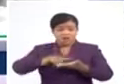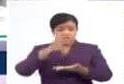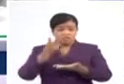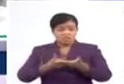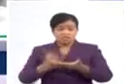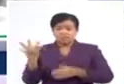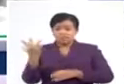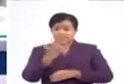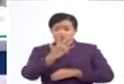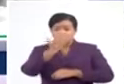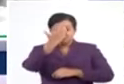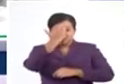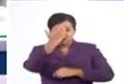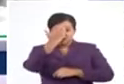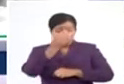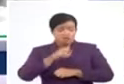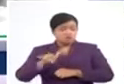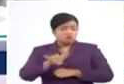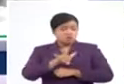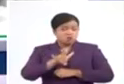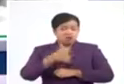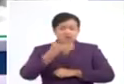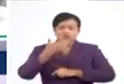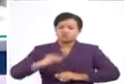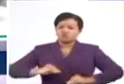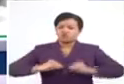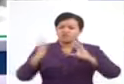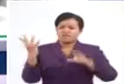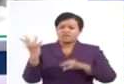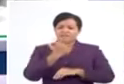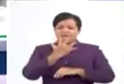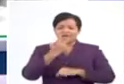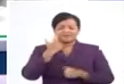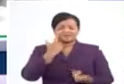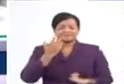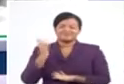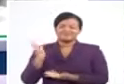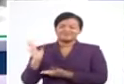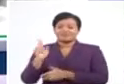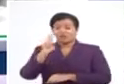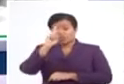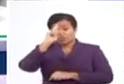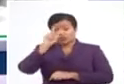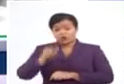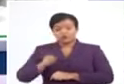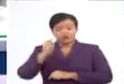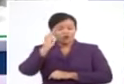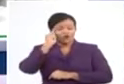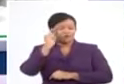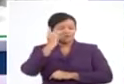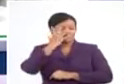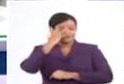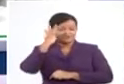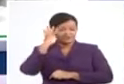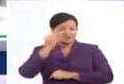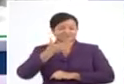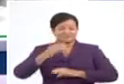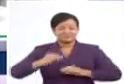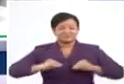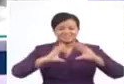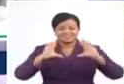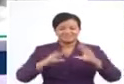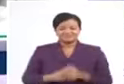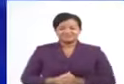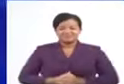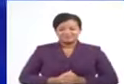Pérez, y doy la bienvenida, como cada mañana, al doctor Francisco Durán García, director nacional de epidemiología del Ministerio de Salud